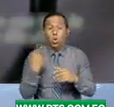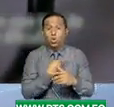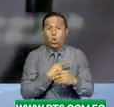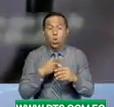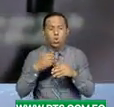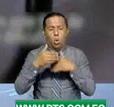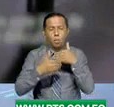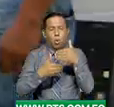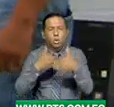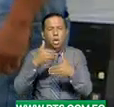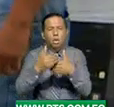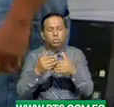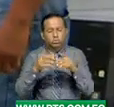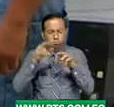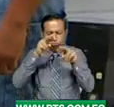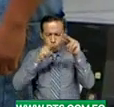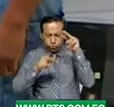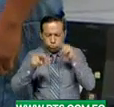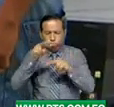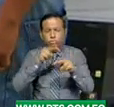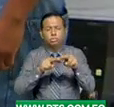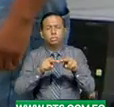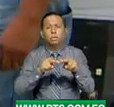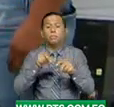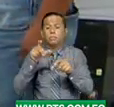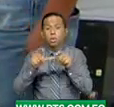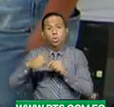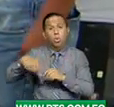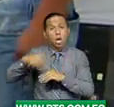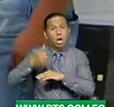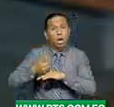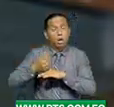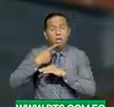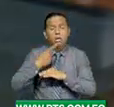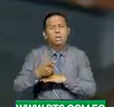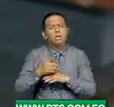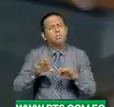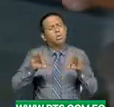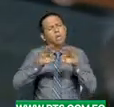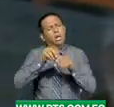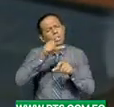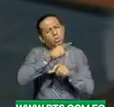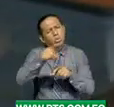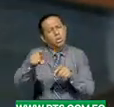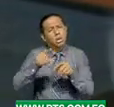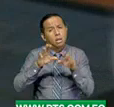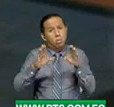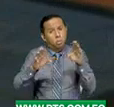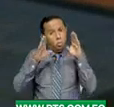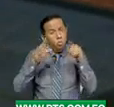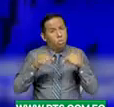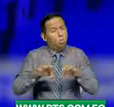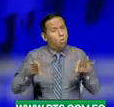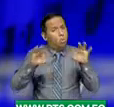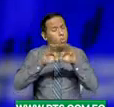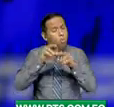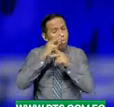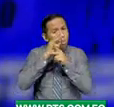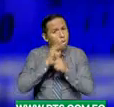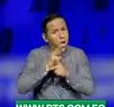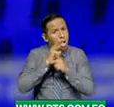una metodología. Los expertos piden a la ciudadanía tener más cautela y tomar las debidas precauciones